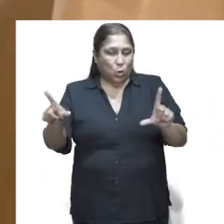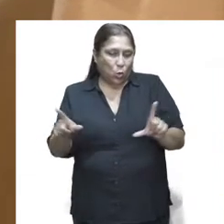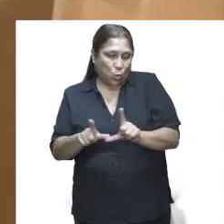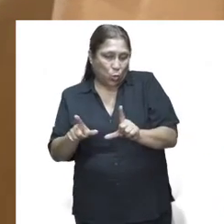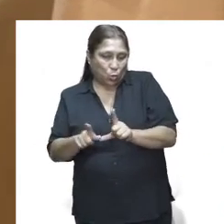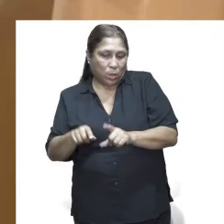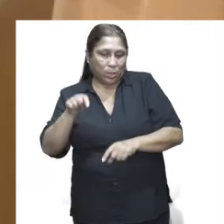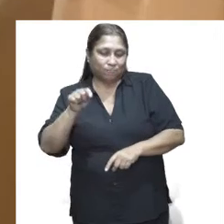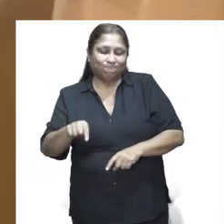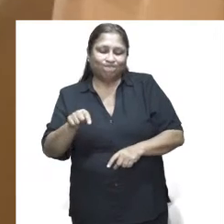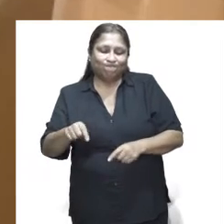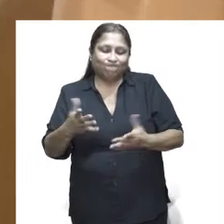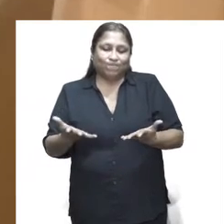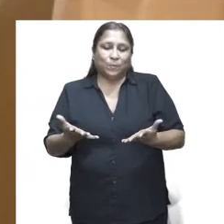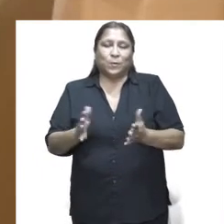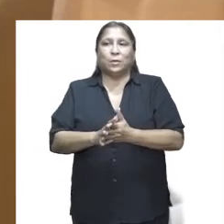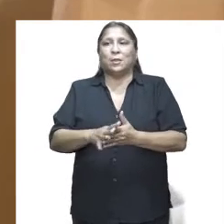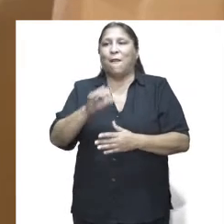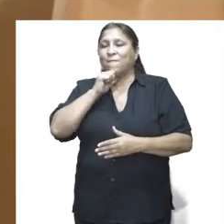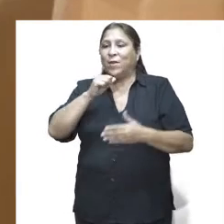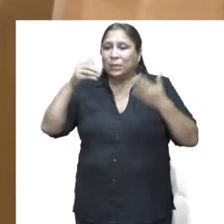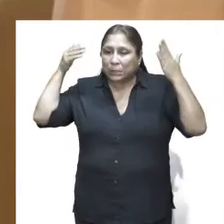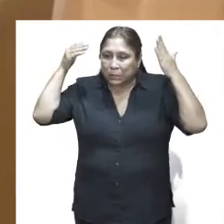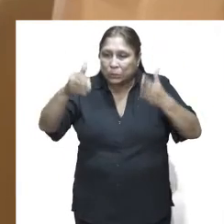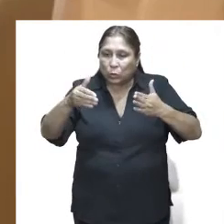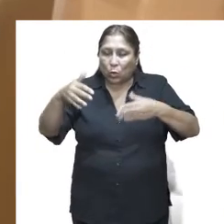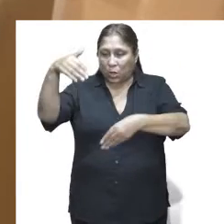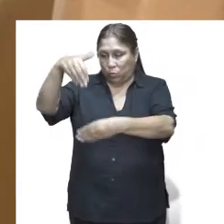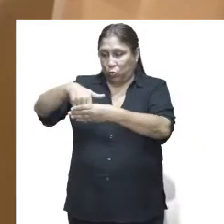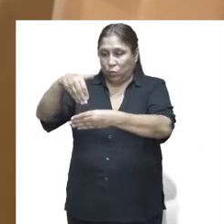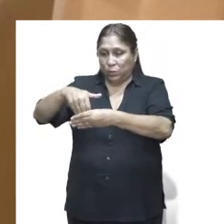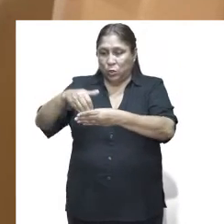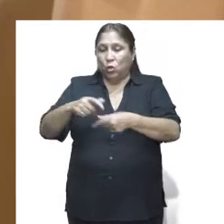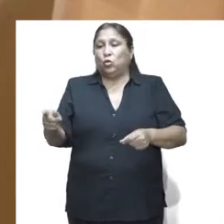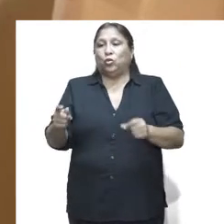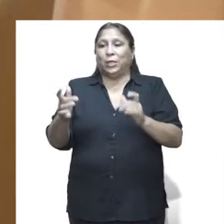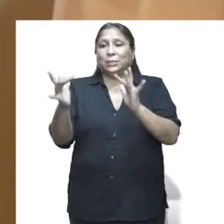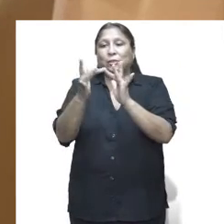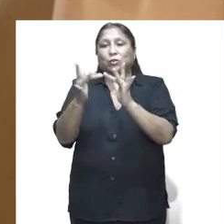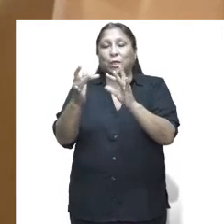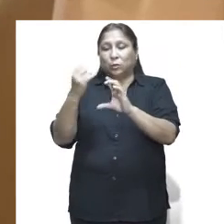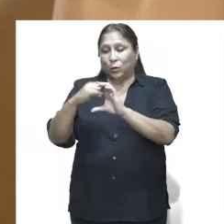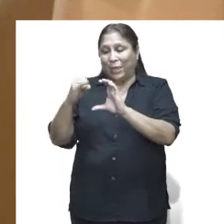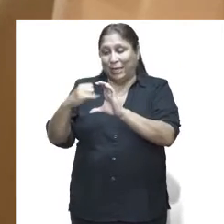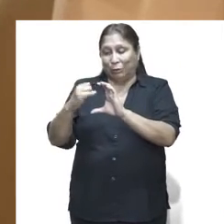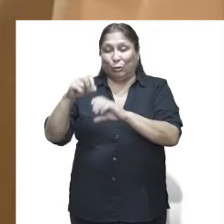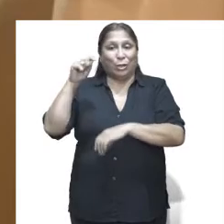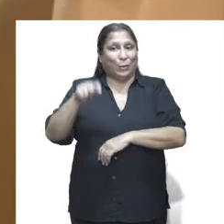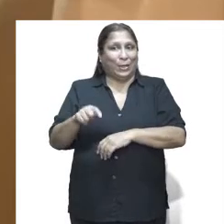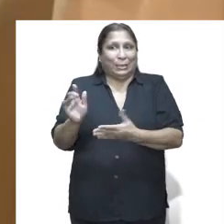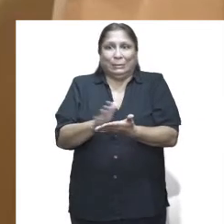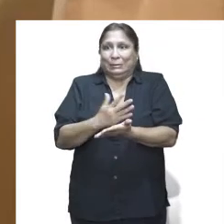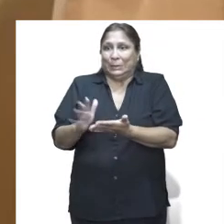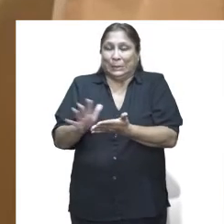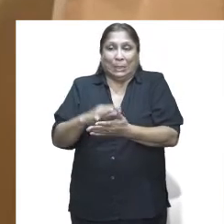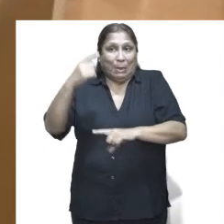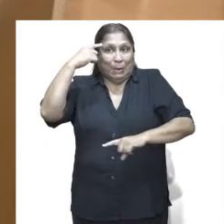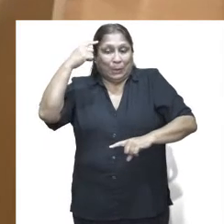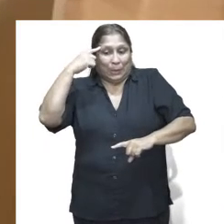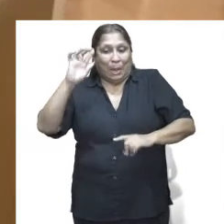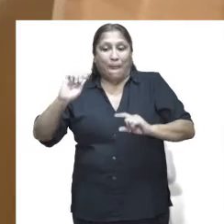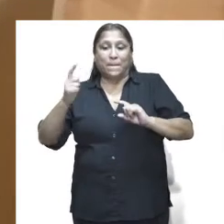una falta de atención a los centros de votación donde el voto es electrónico, ¿no? Ahí no se ha considerado el funcionamiento de